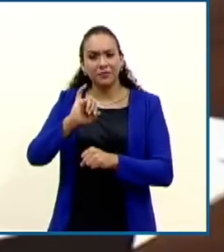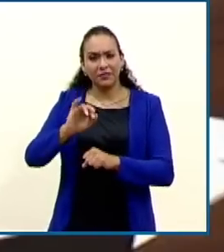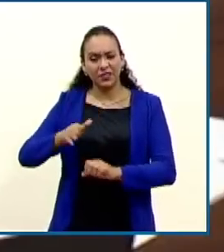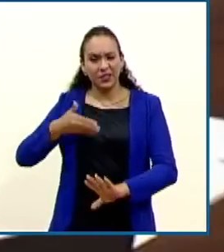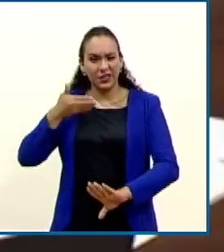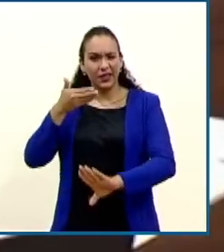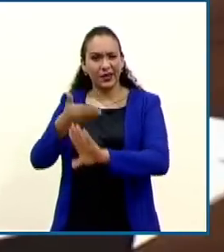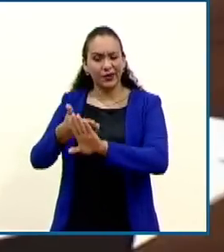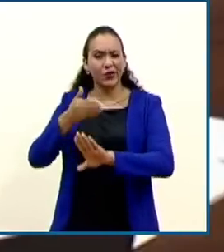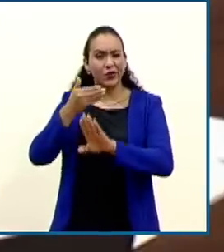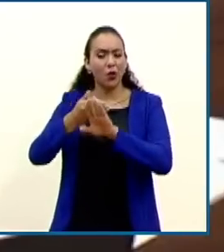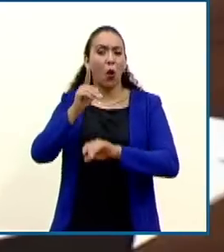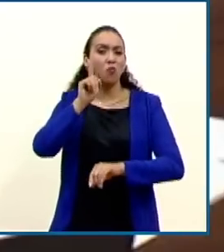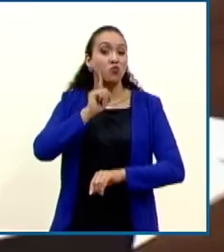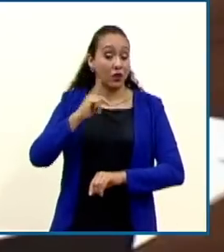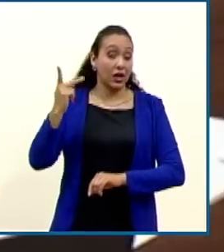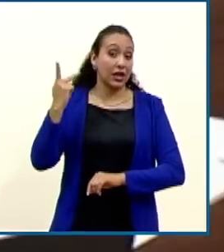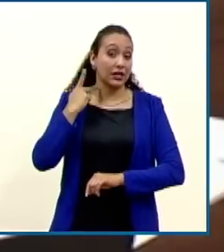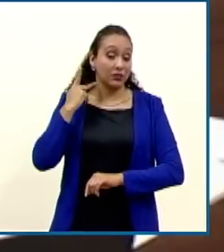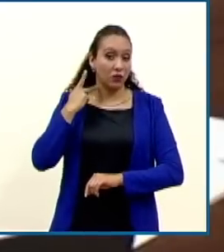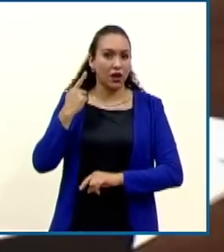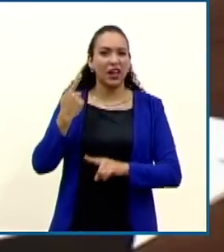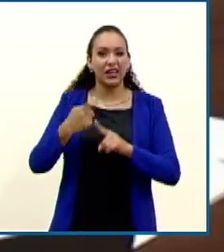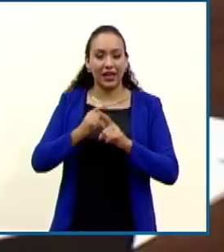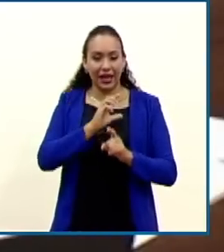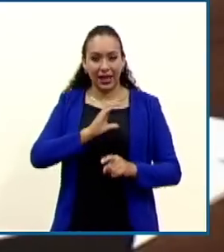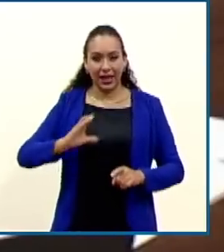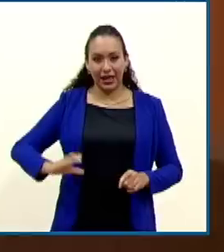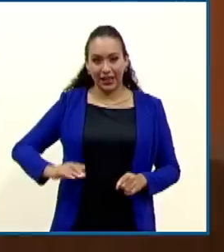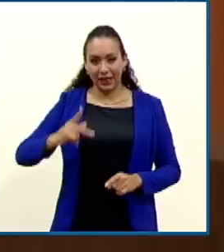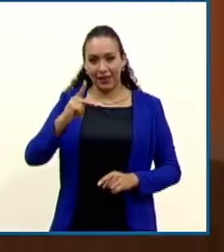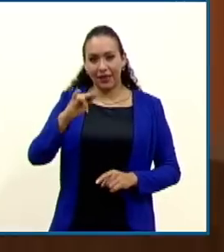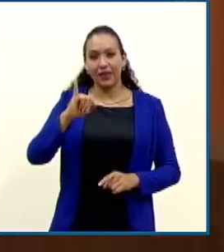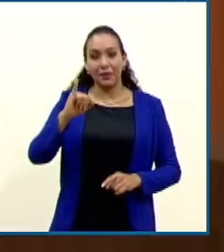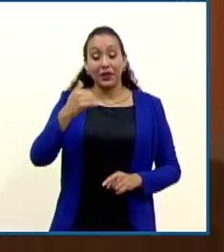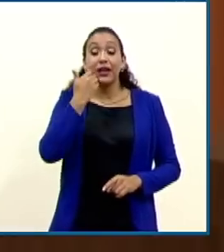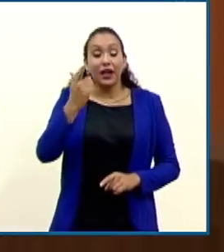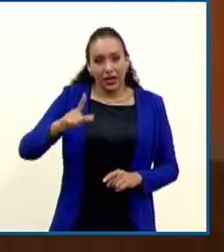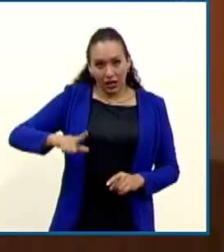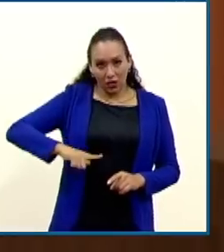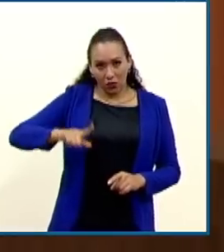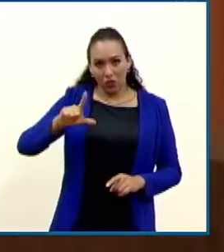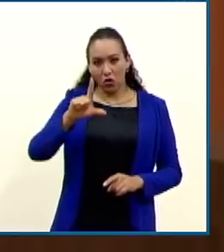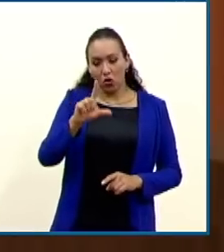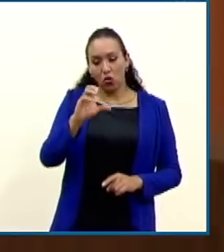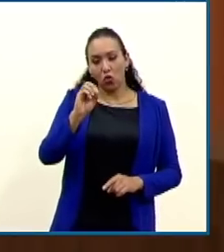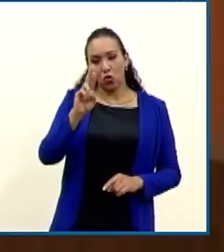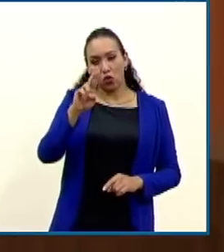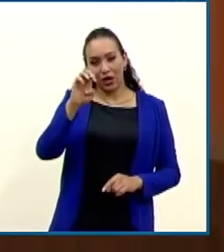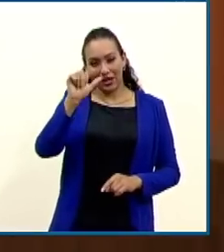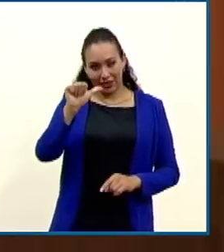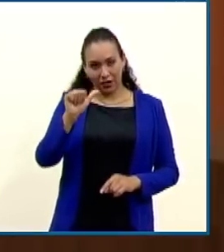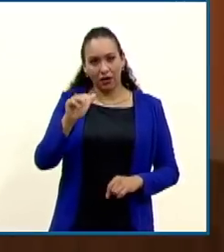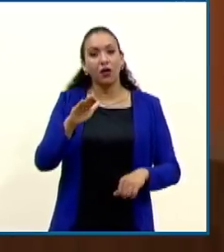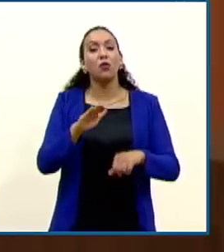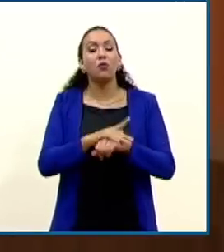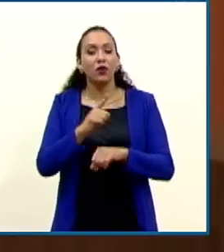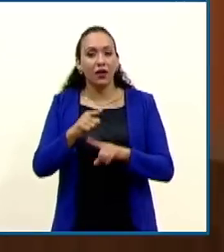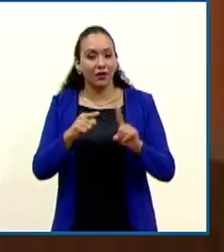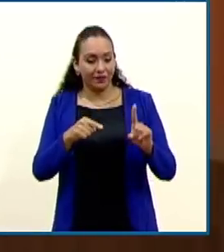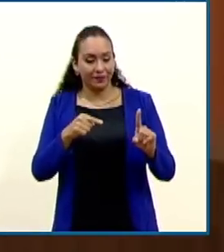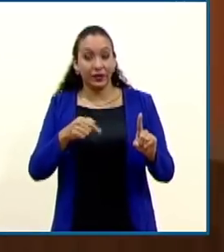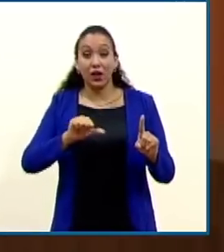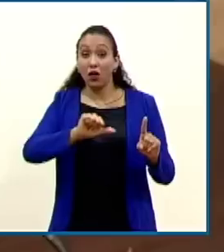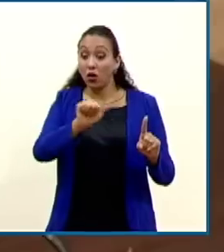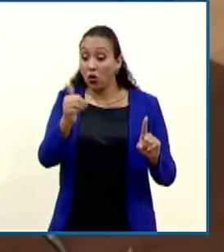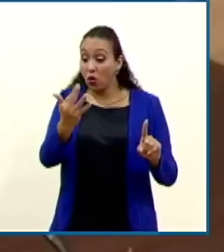contra de las mujeres atribuida a la candidata del PRI a la gubernatura de dicho estado, Lorena Bodegard, por declaraciones difundidas